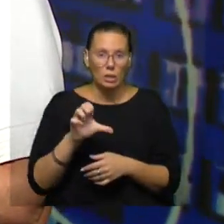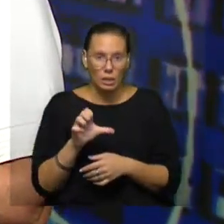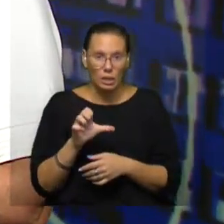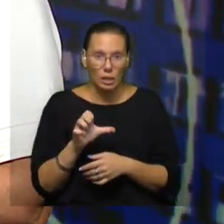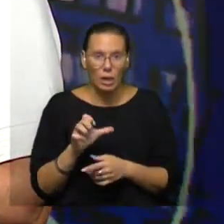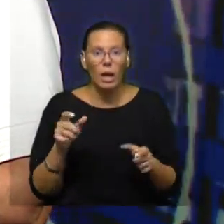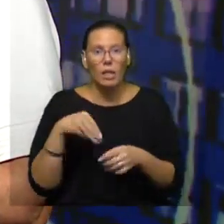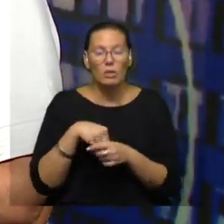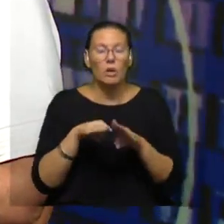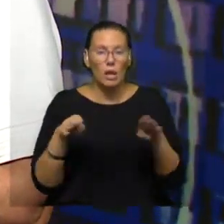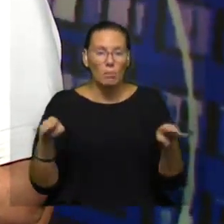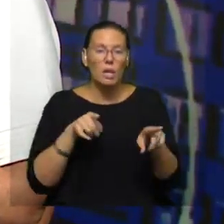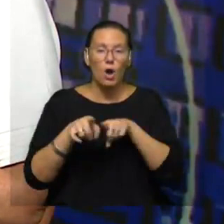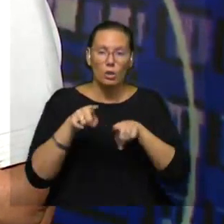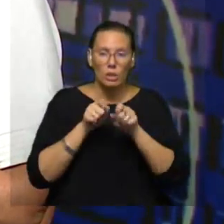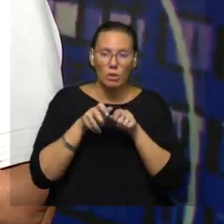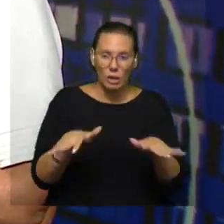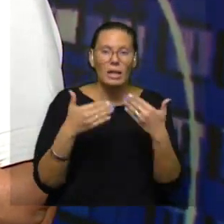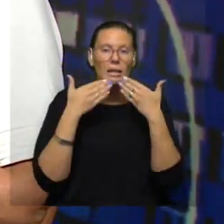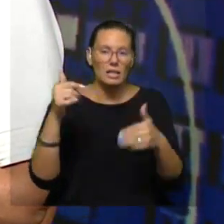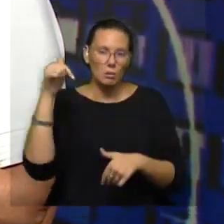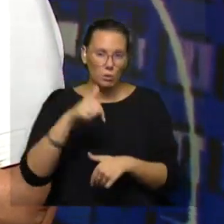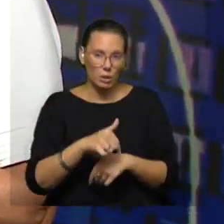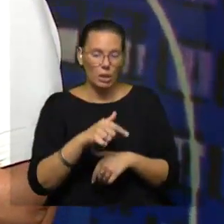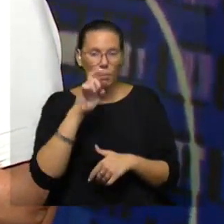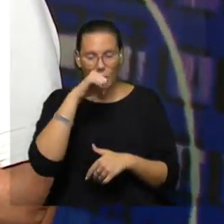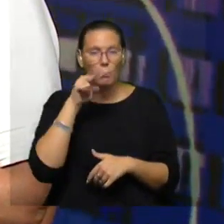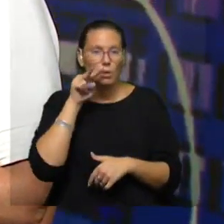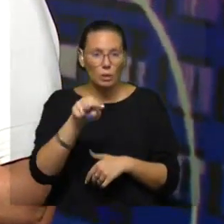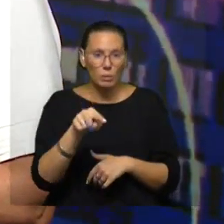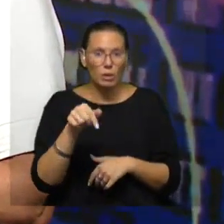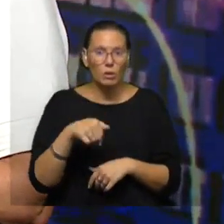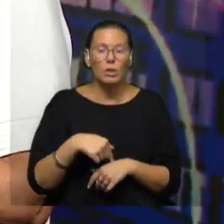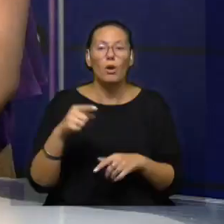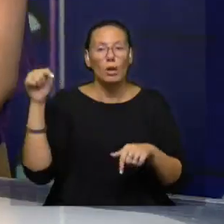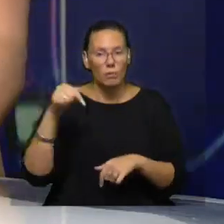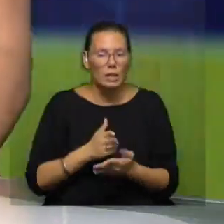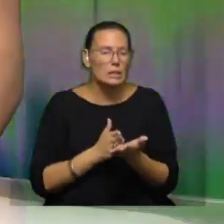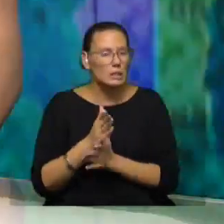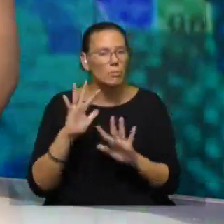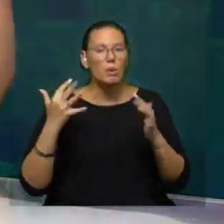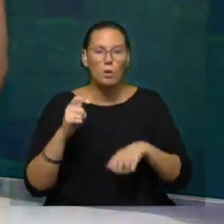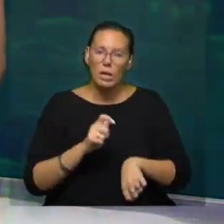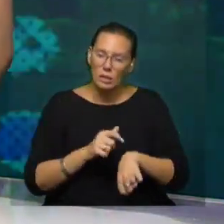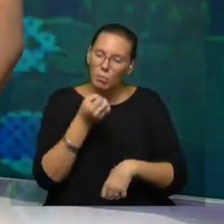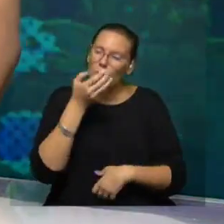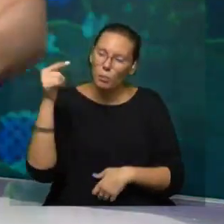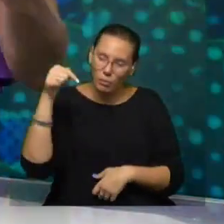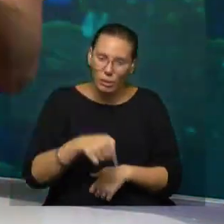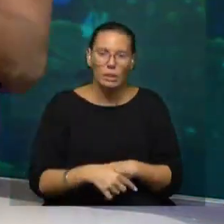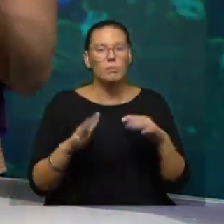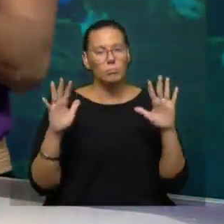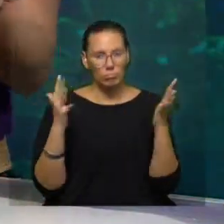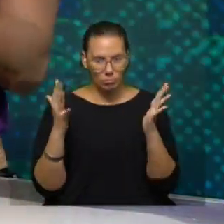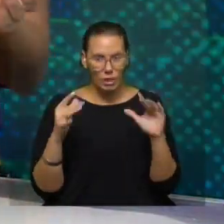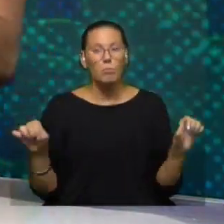red. Muchísimas gracias por estar hoy acá en Mira Montevideo. Y acá todos los que vienen se los aplaude por su tiempo y por la generosidad de venir a charlar con nosotros. Y